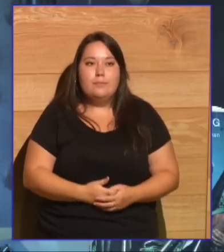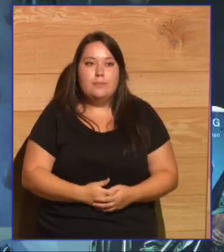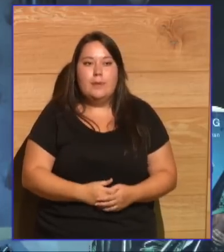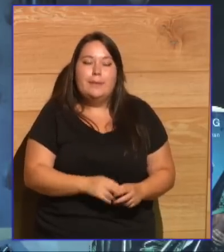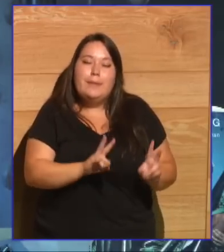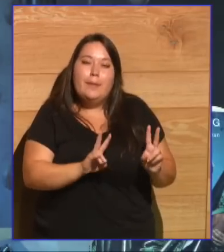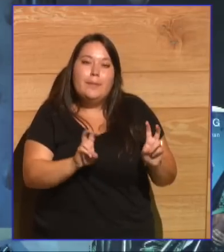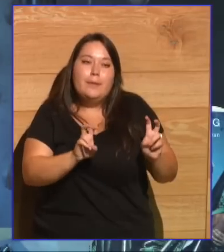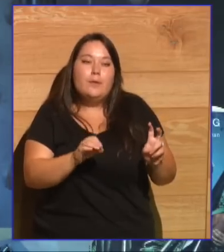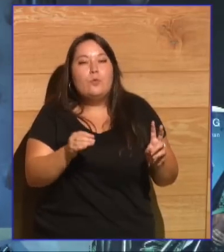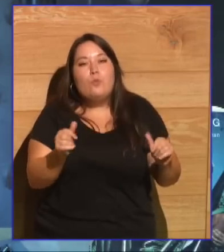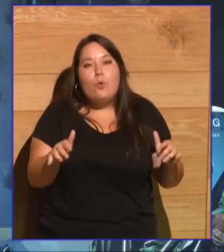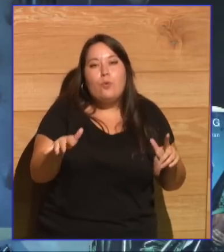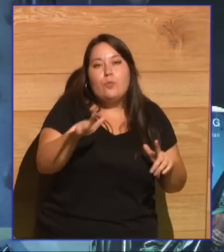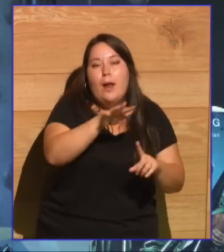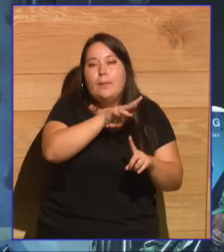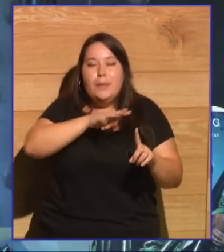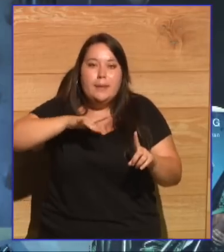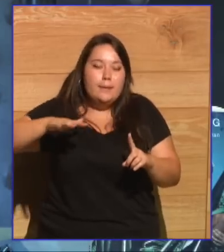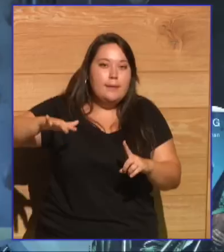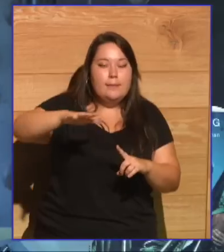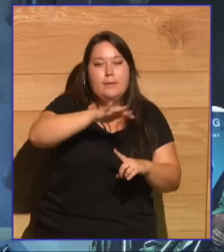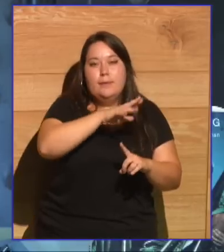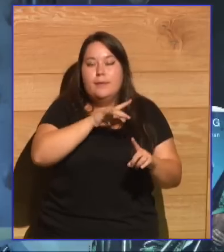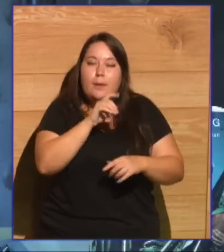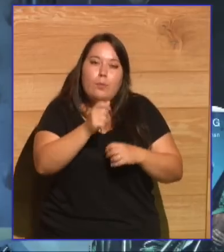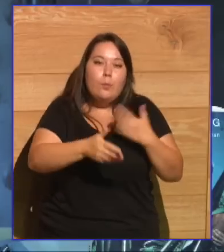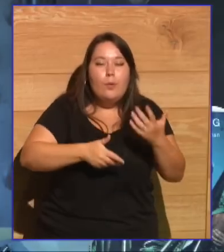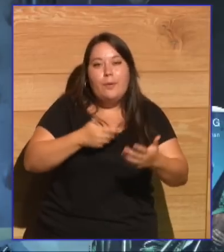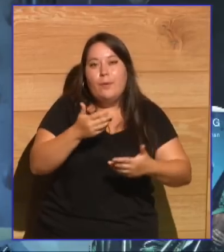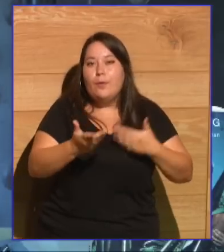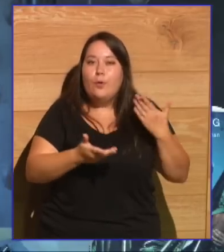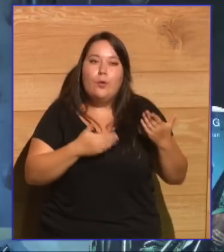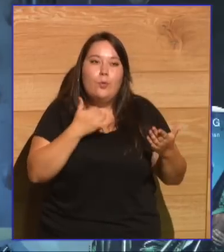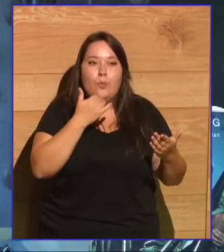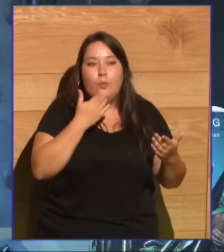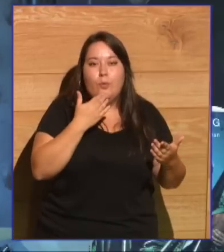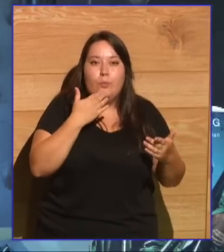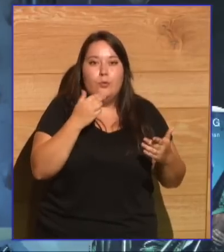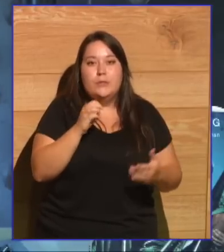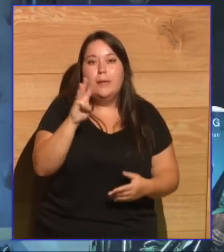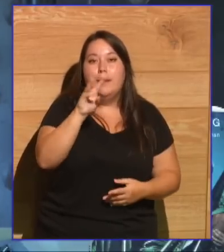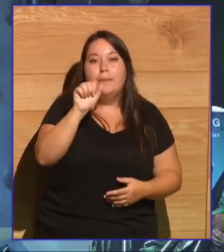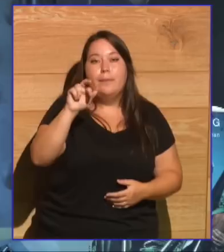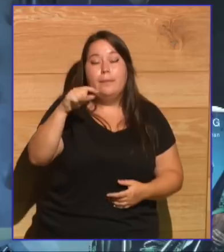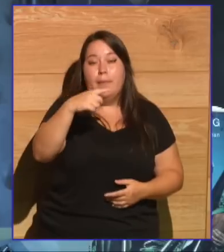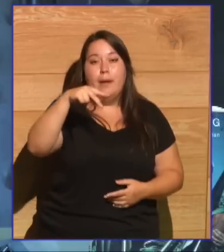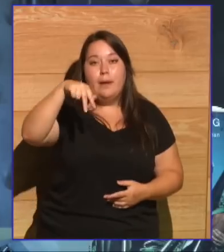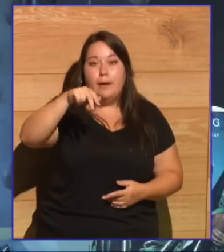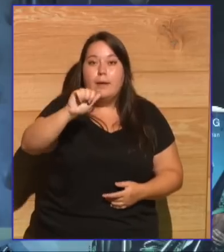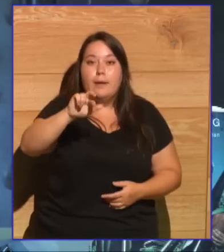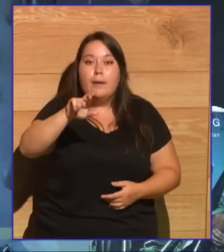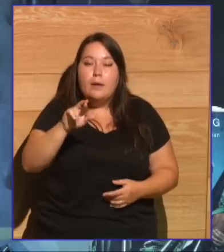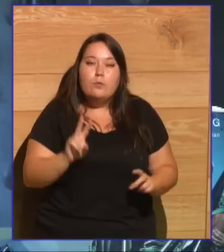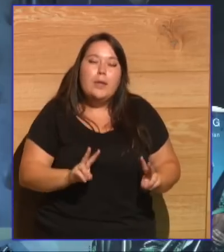crea esa atmósfera que se va desarrollando casi como en un trabajo valeriano a partir de una introducción